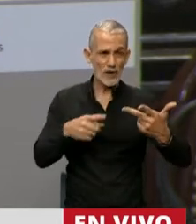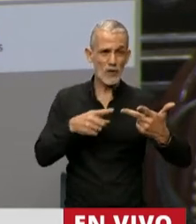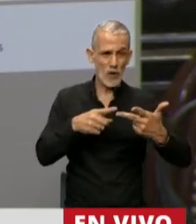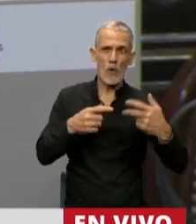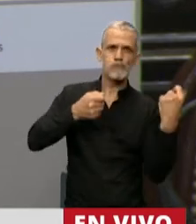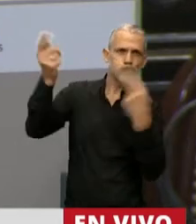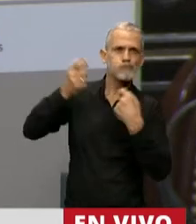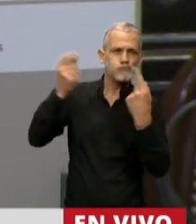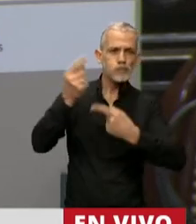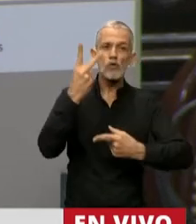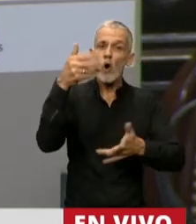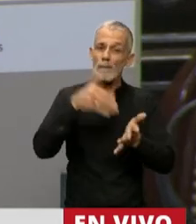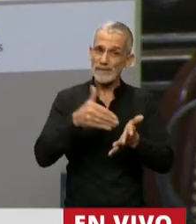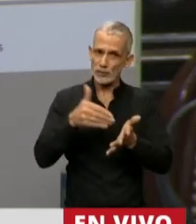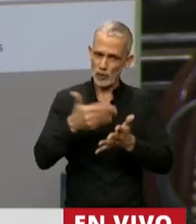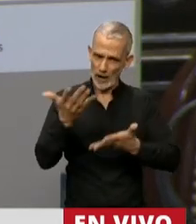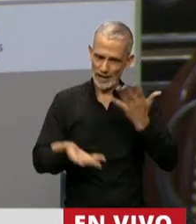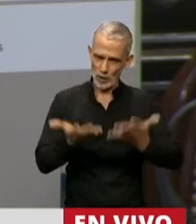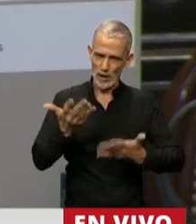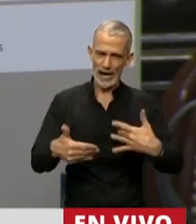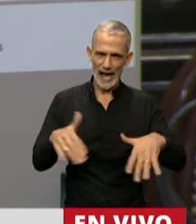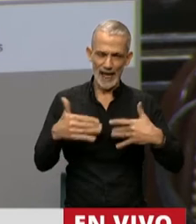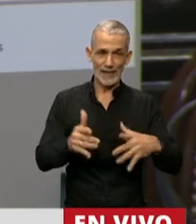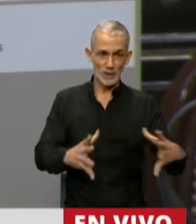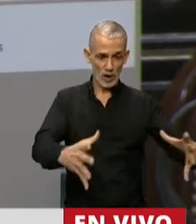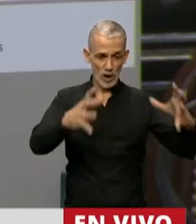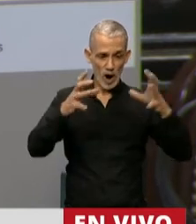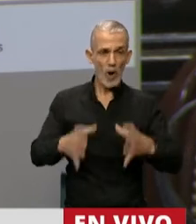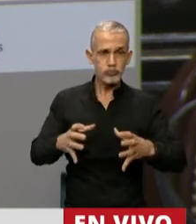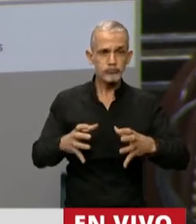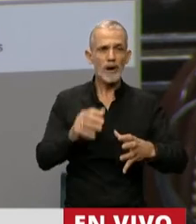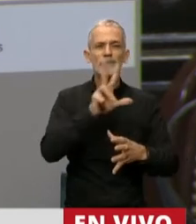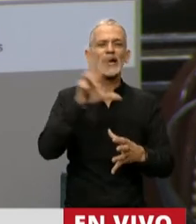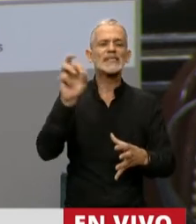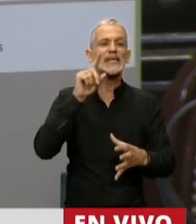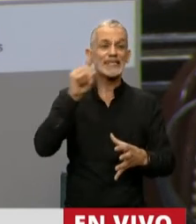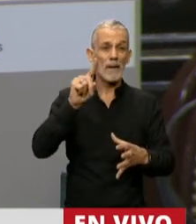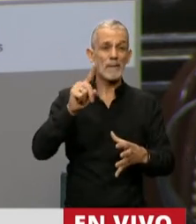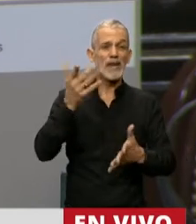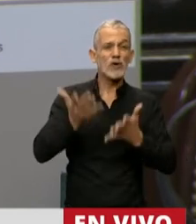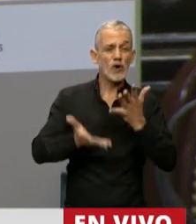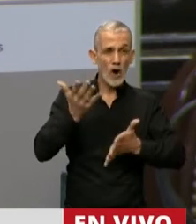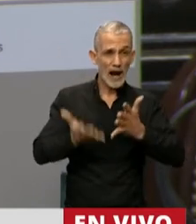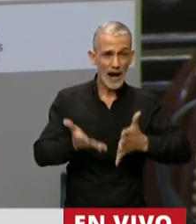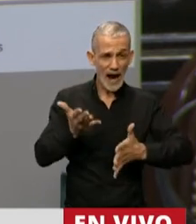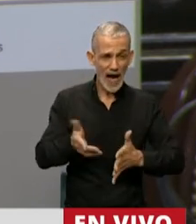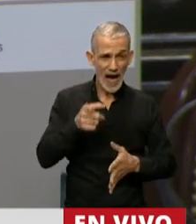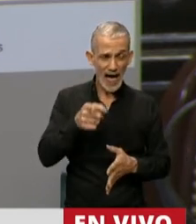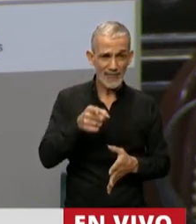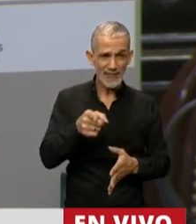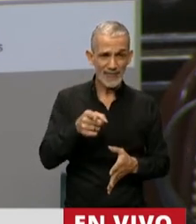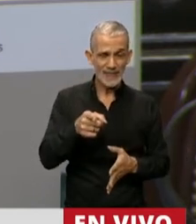y también de ese volumen 300.000 toneladas